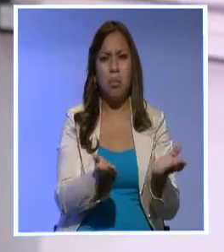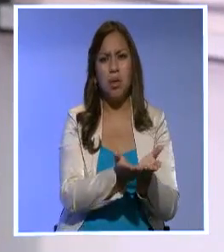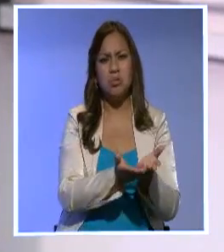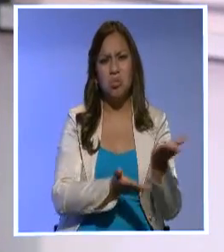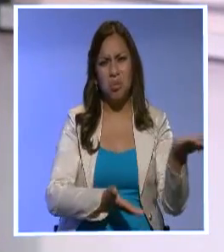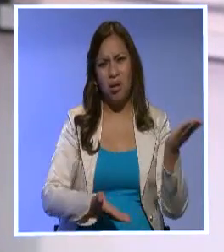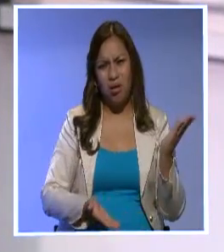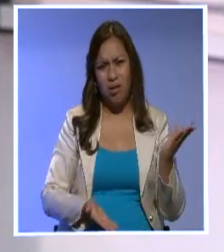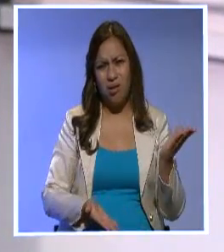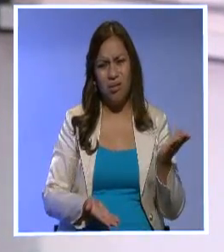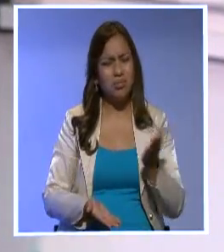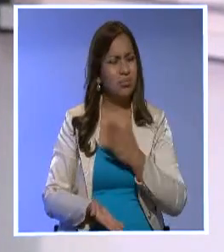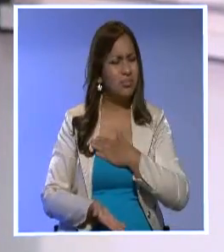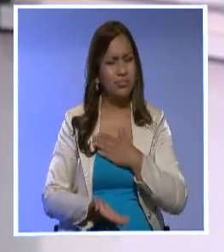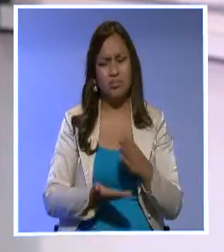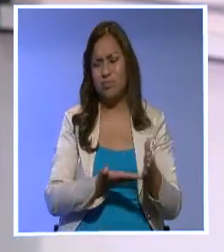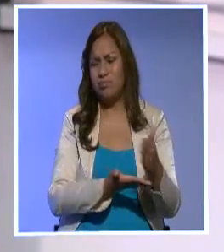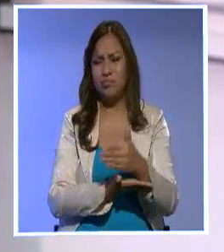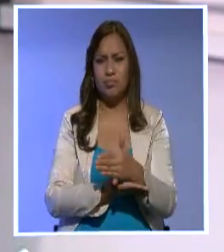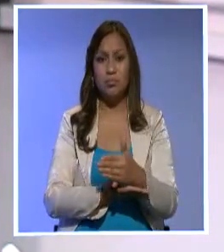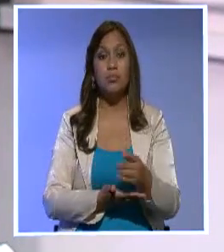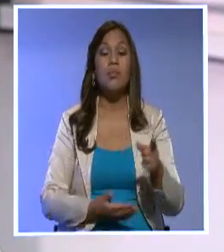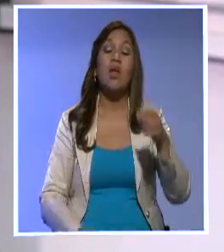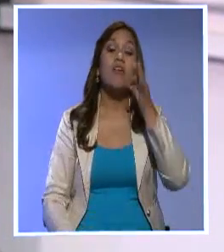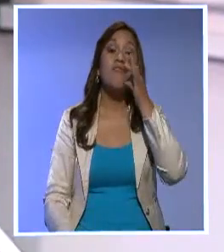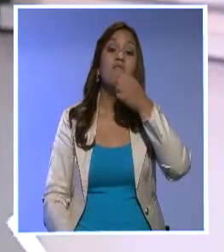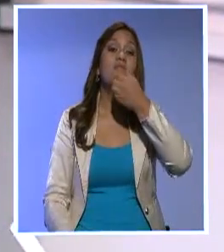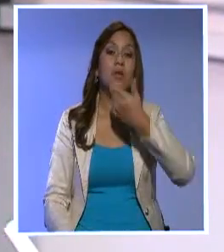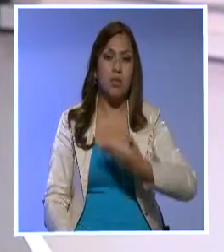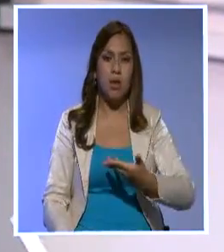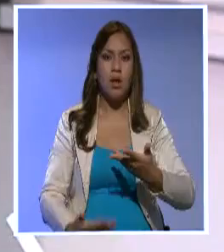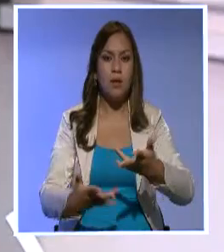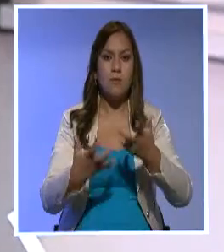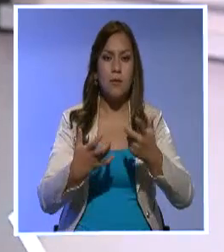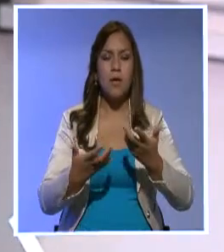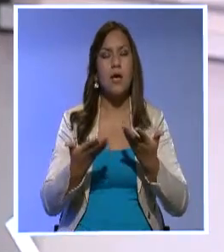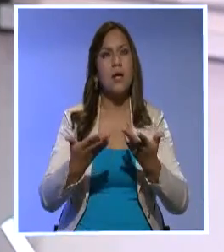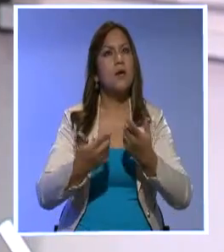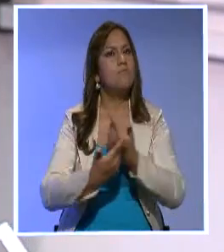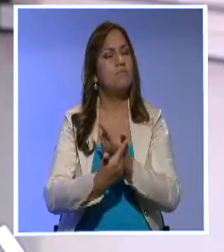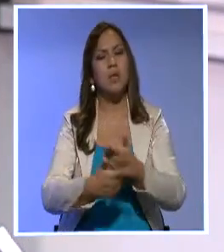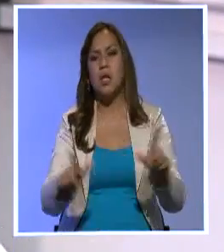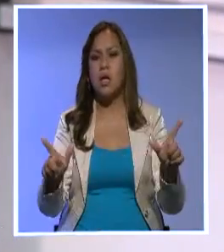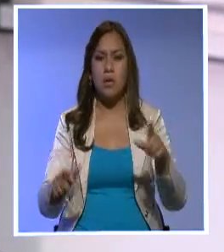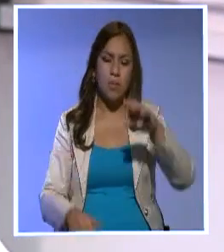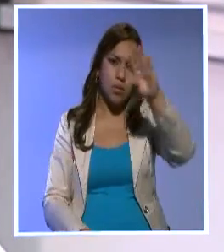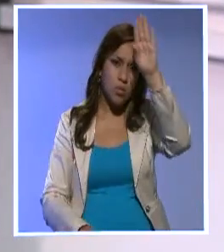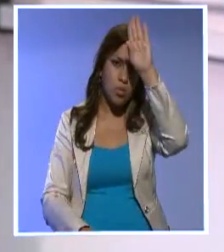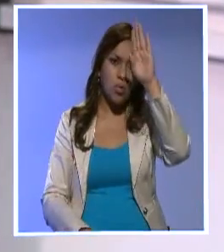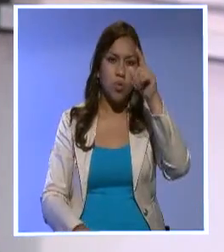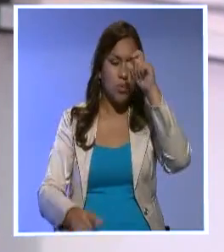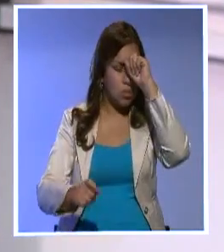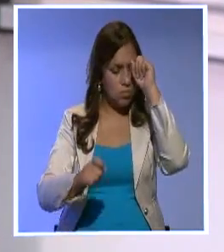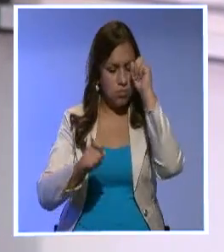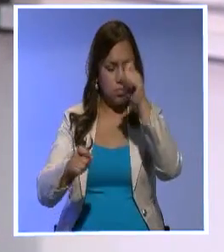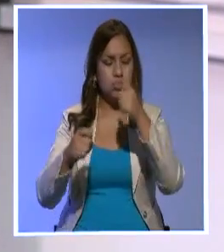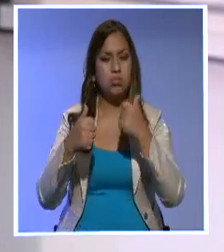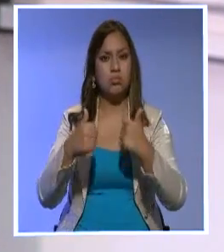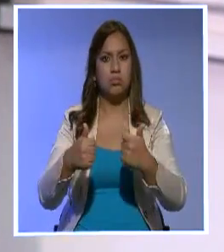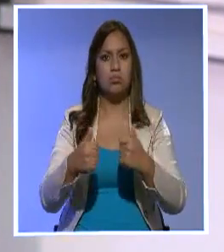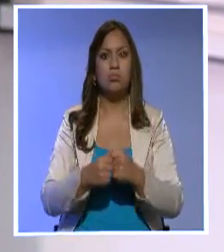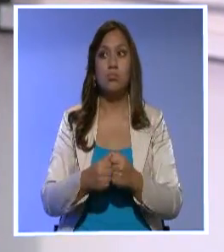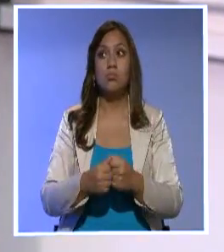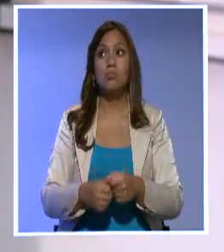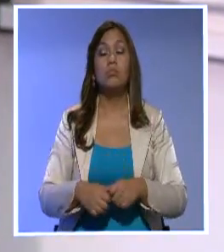no solamente de fidel y no de tantos hombres y mujeres que han ayudado a construir una cuba libre una cuba digna una cuba soberana ahora